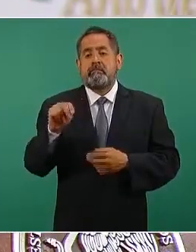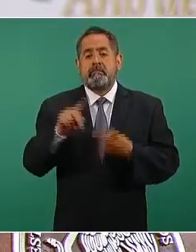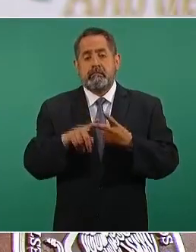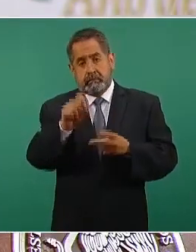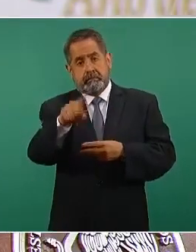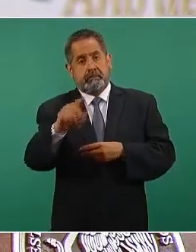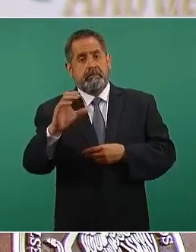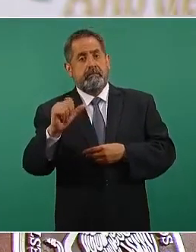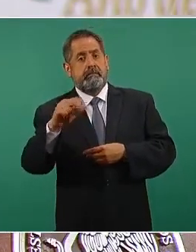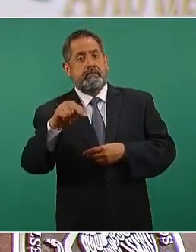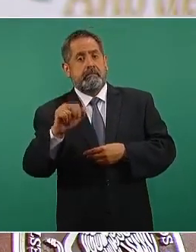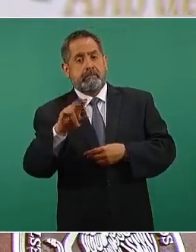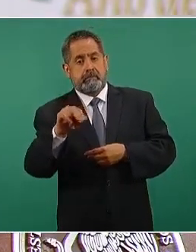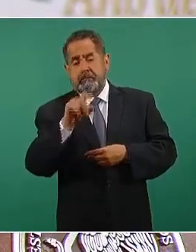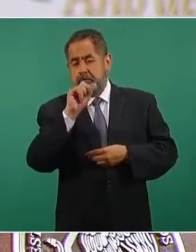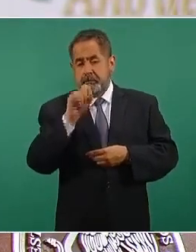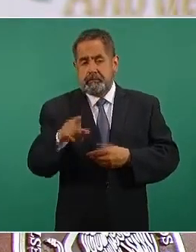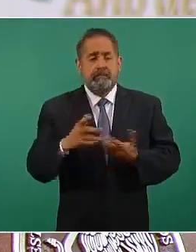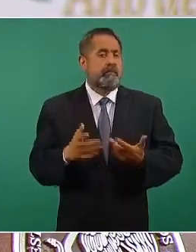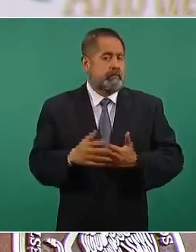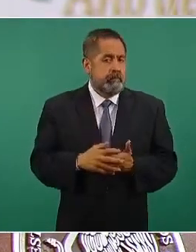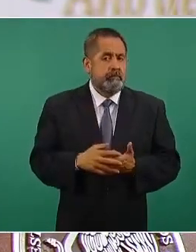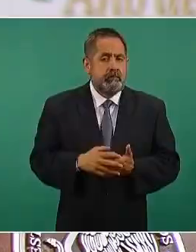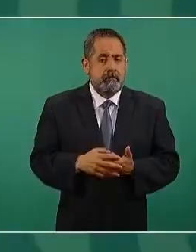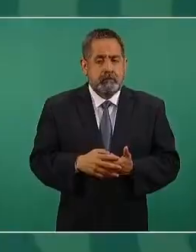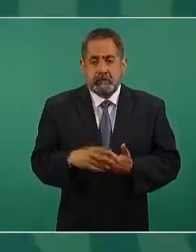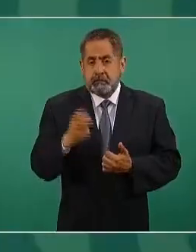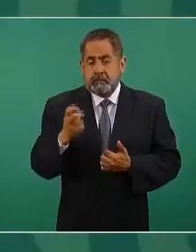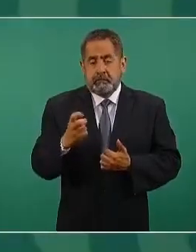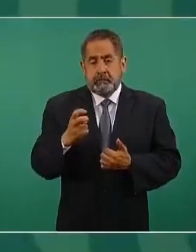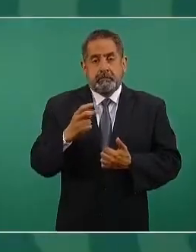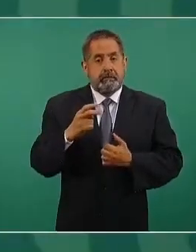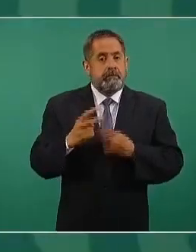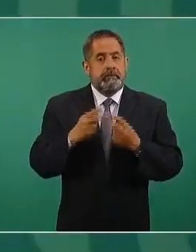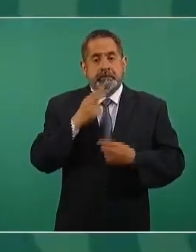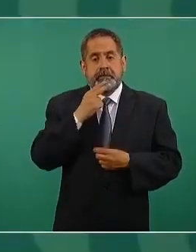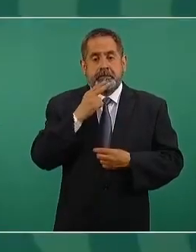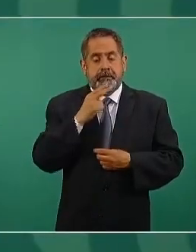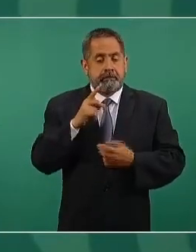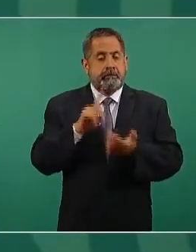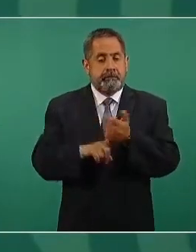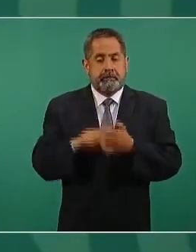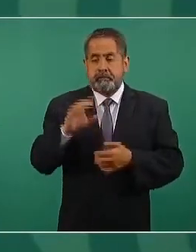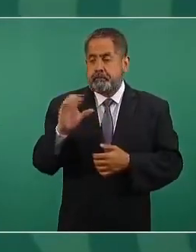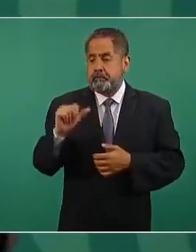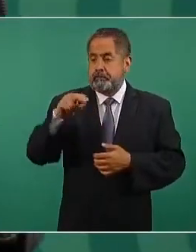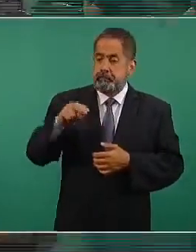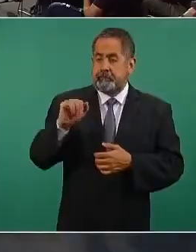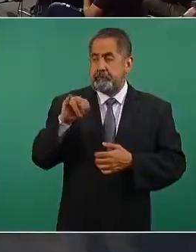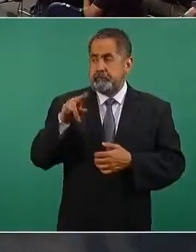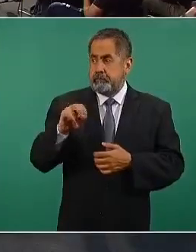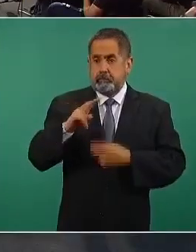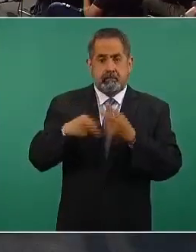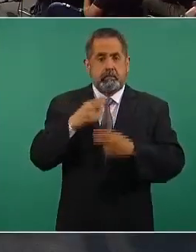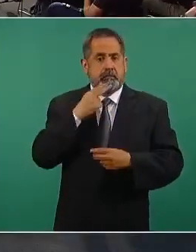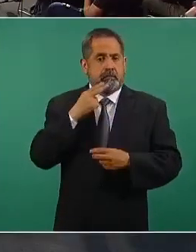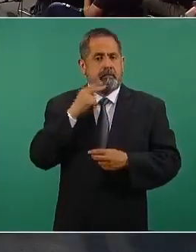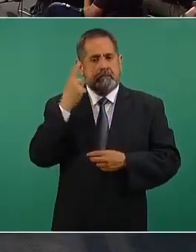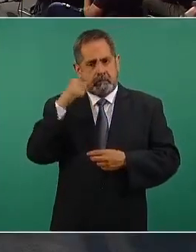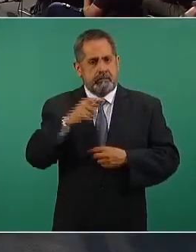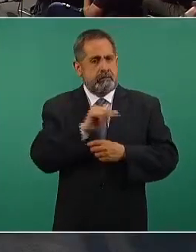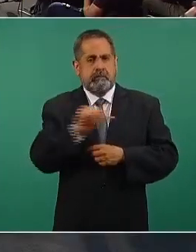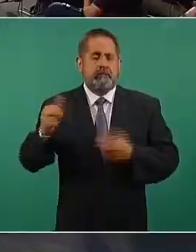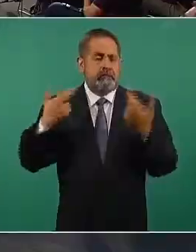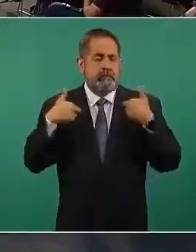CanSino. ¿Por qué vamos a utilizar la vacuna CanSino para